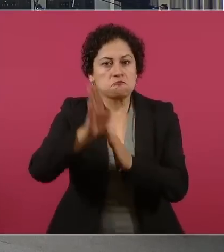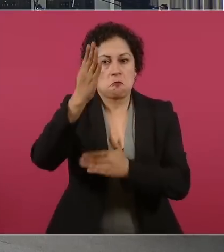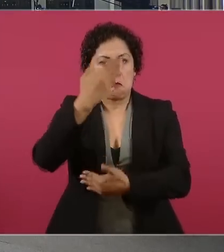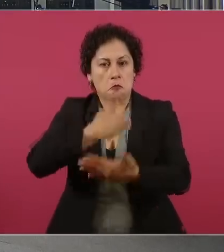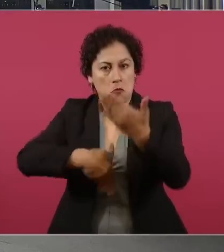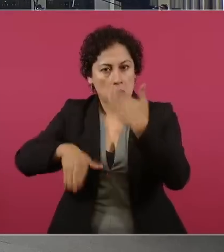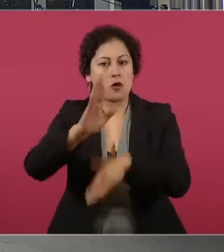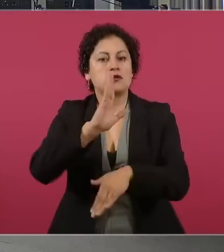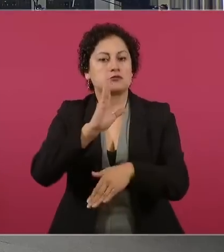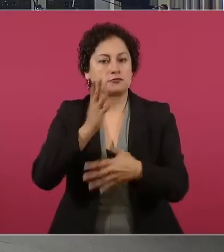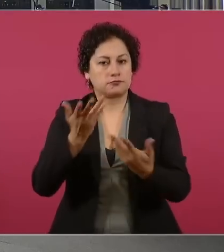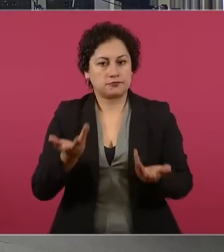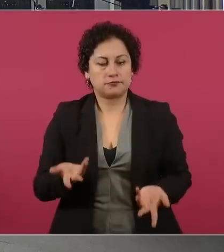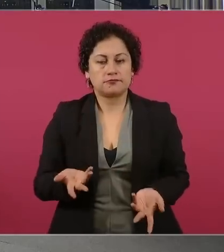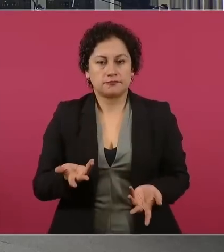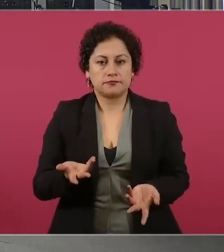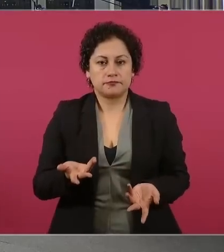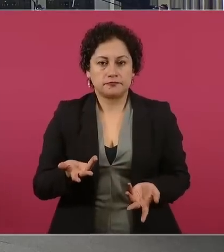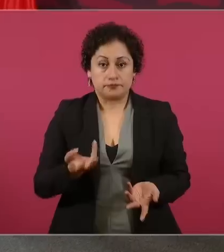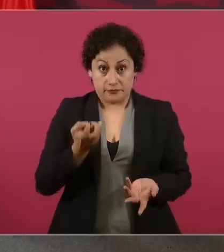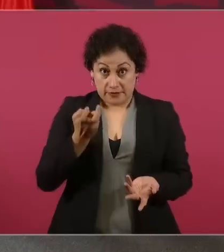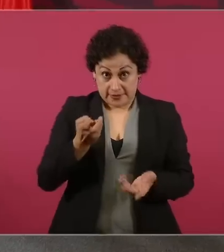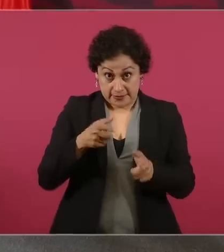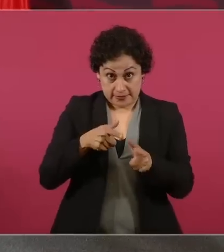Entonces, si seguimos así,